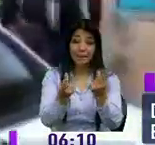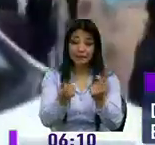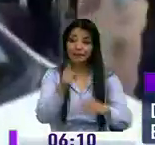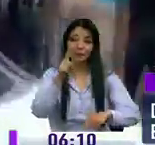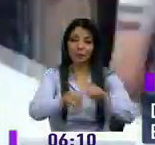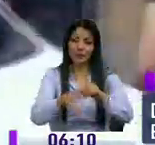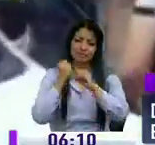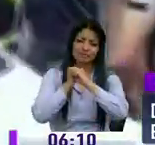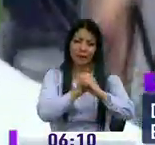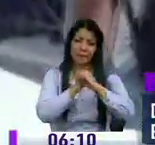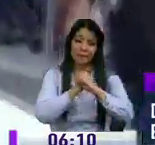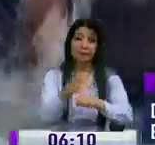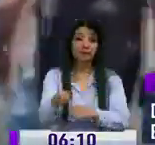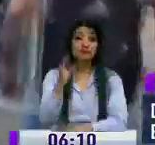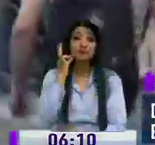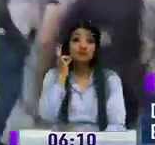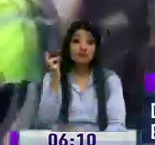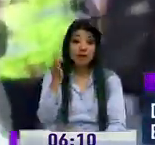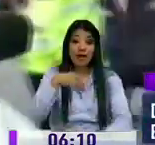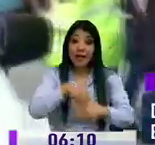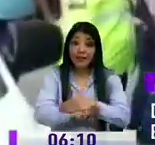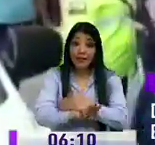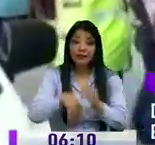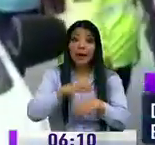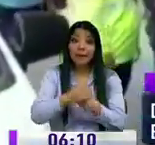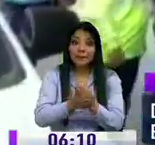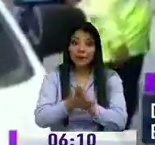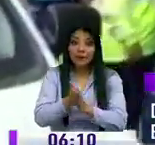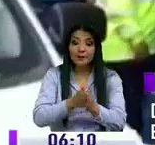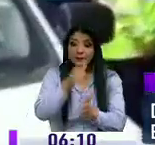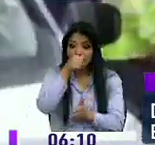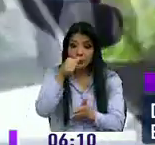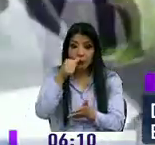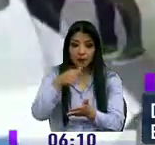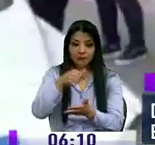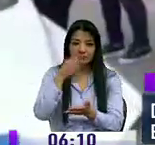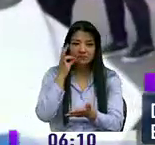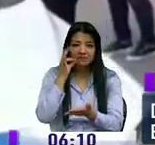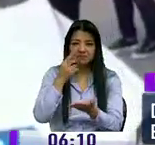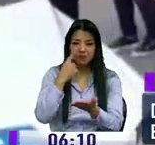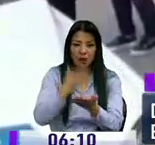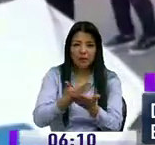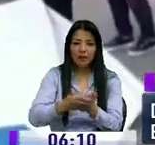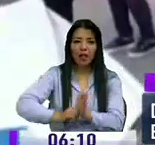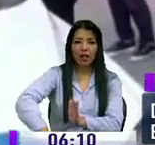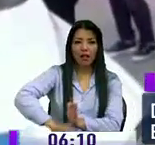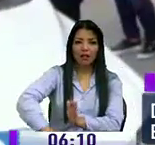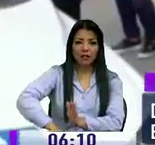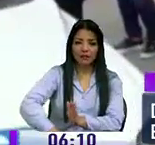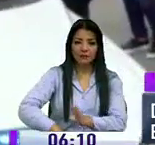las implicadas aprovecharan para tratar de eliminar algunas evidencias.